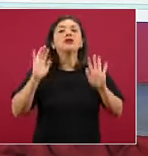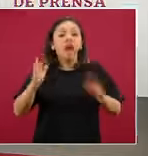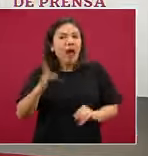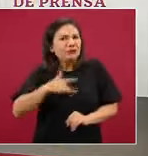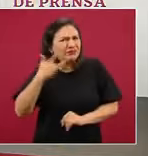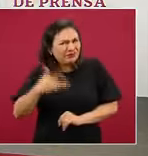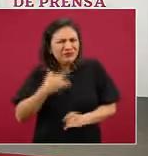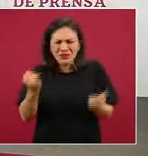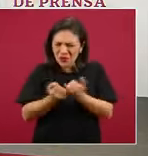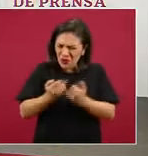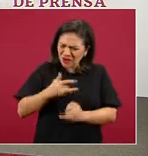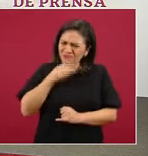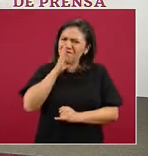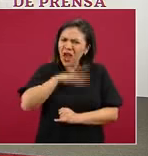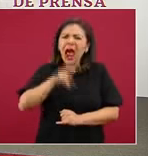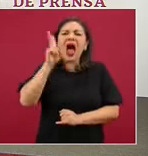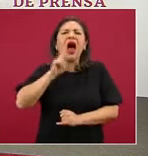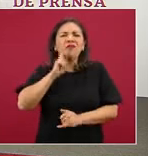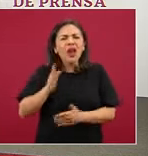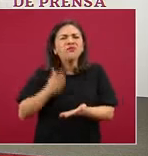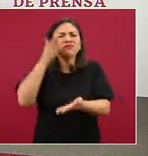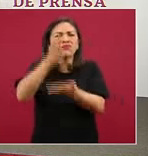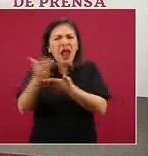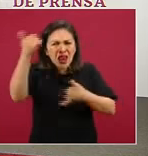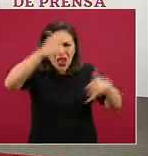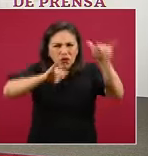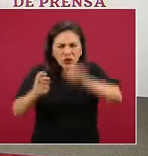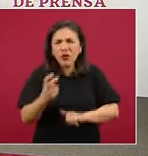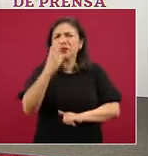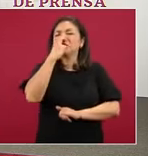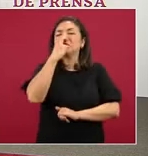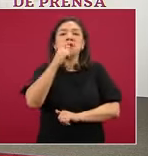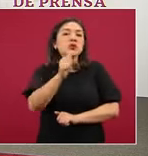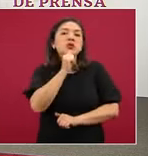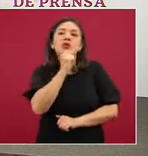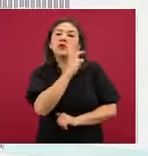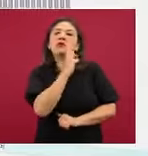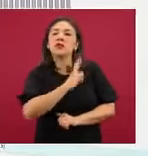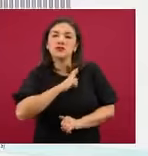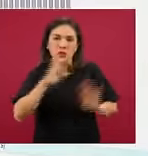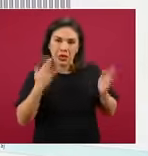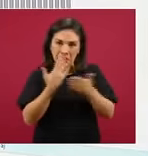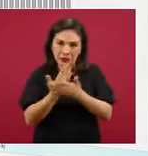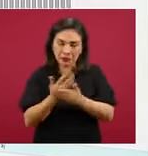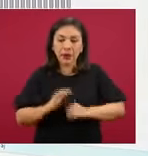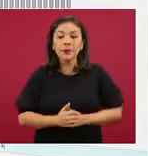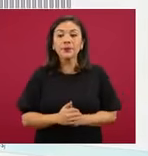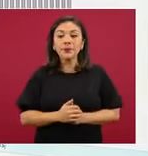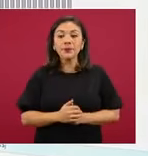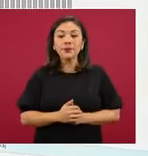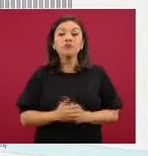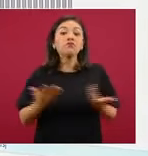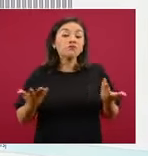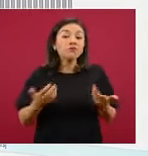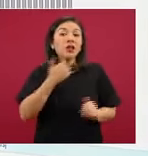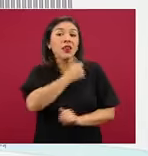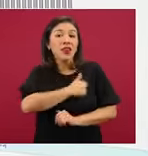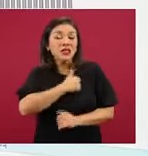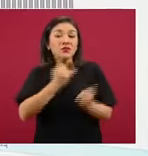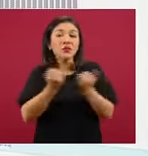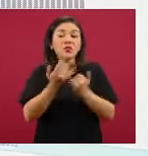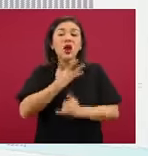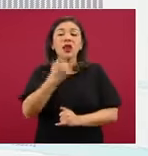cuadro sintomático, se les tomó la muestra, pero aún los resultados no están registrados. Y lamentablemente